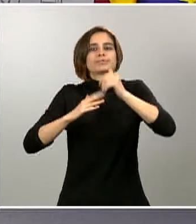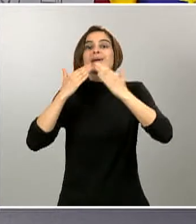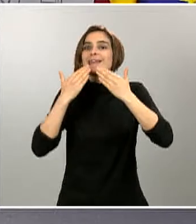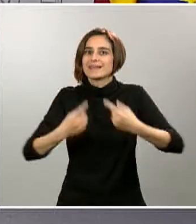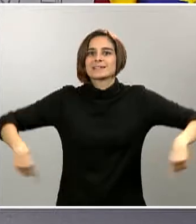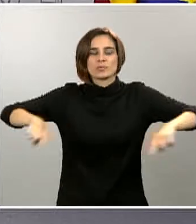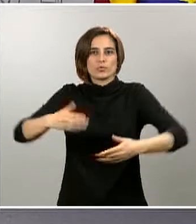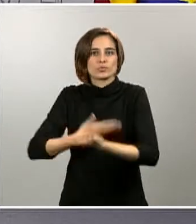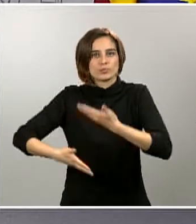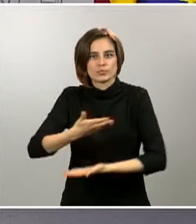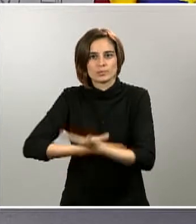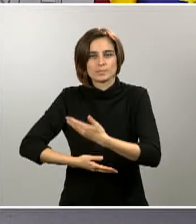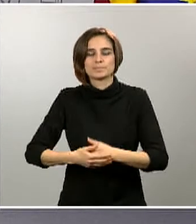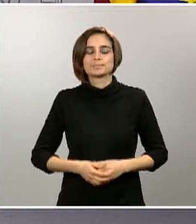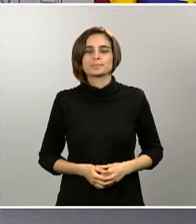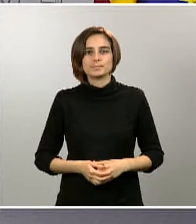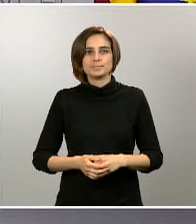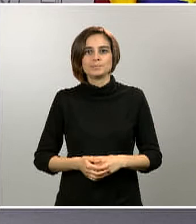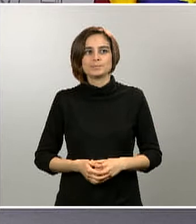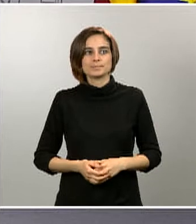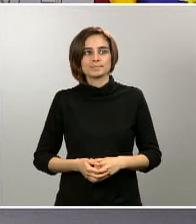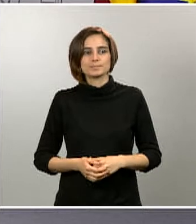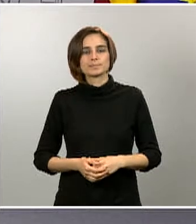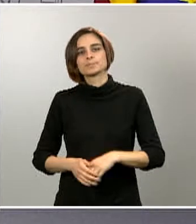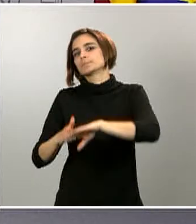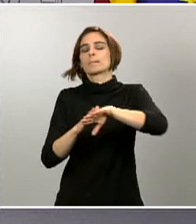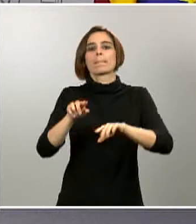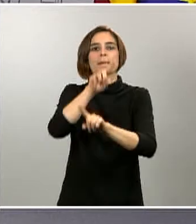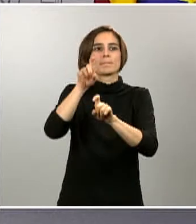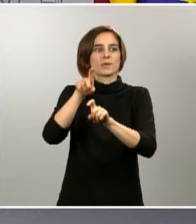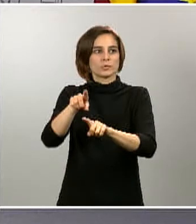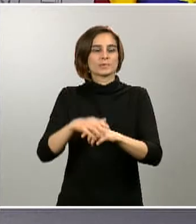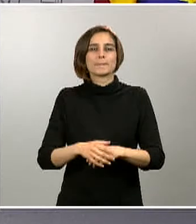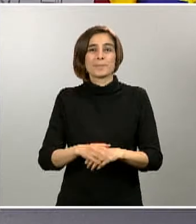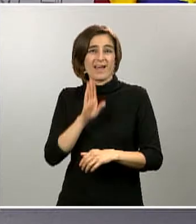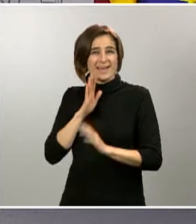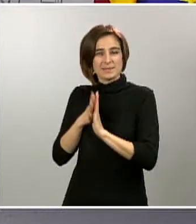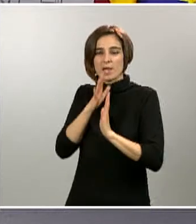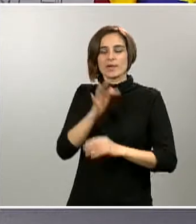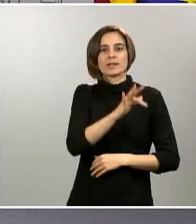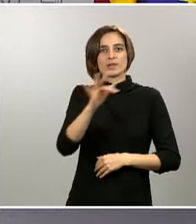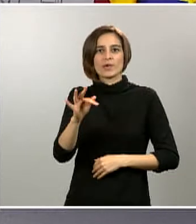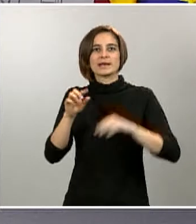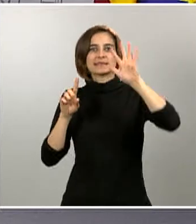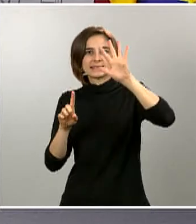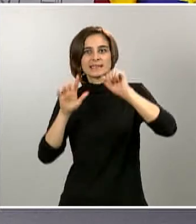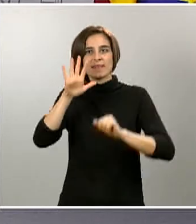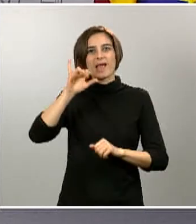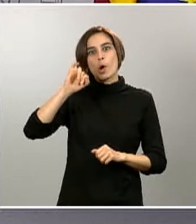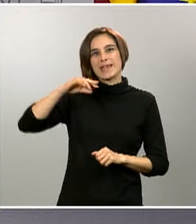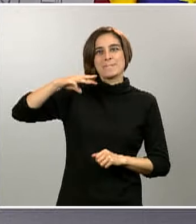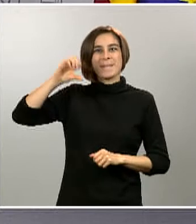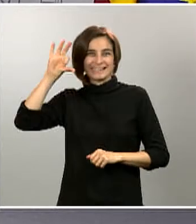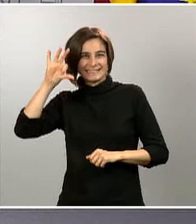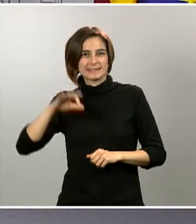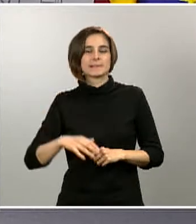Pasamos a la siguiente pregunta. Como he dicho antes, ahora preguntaría 65 y más y